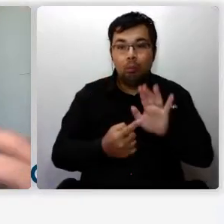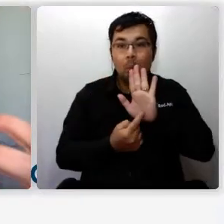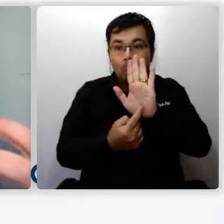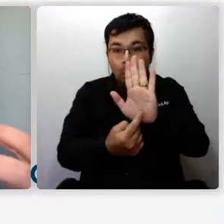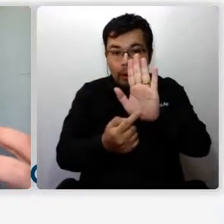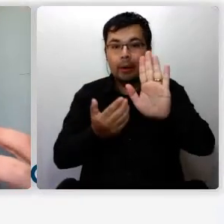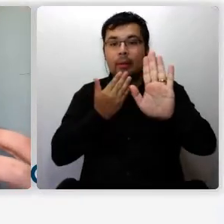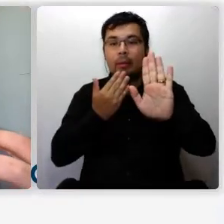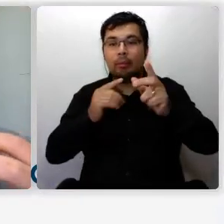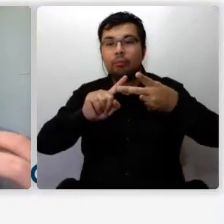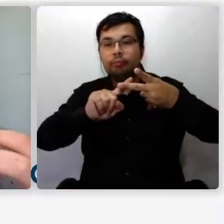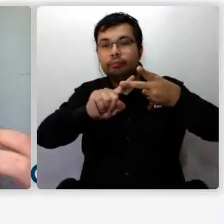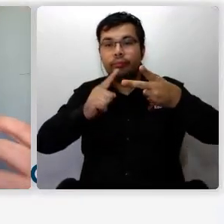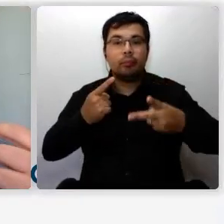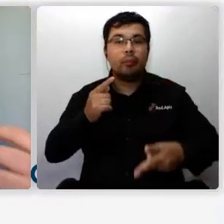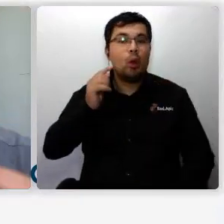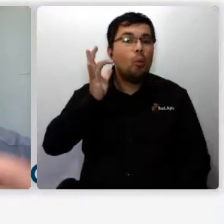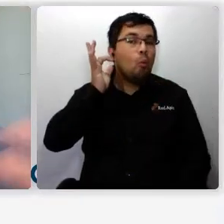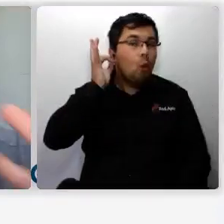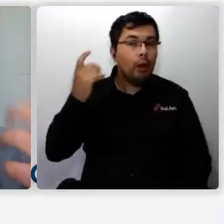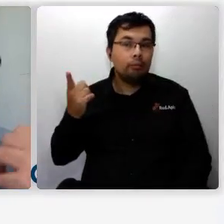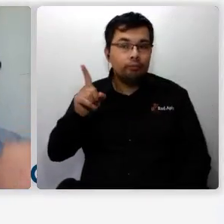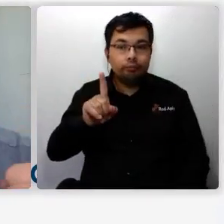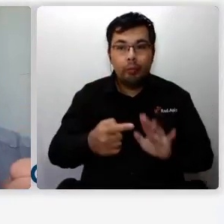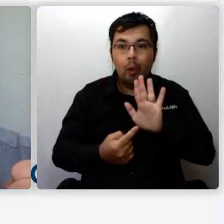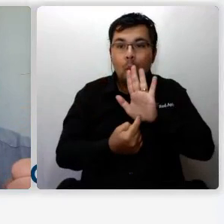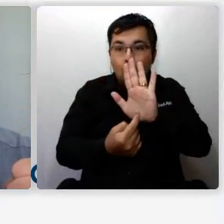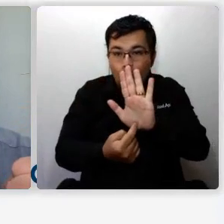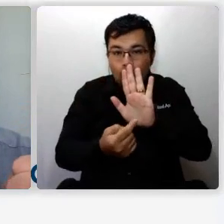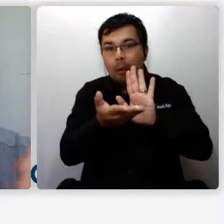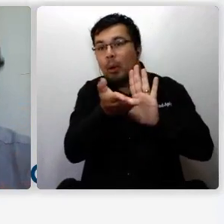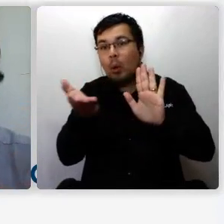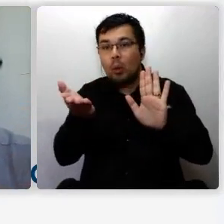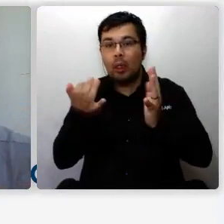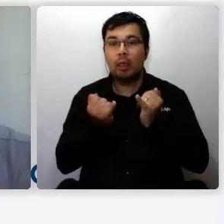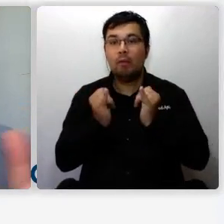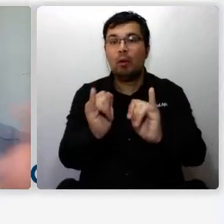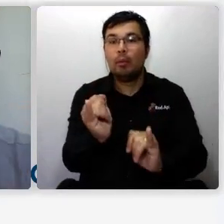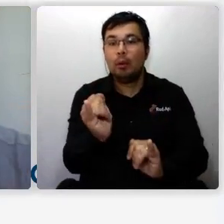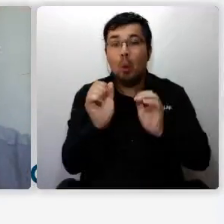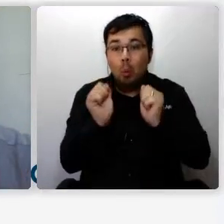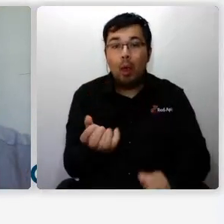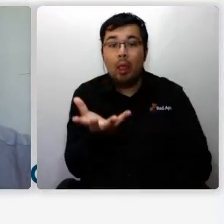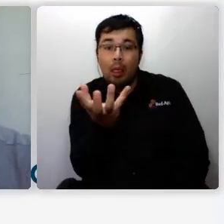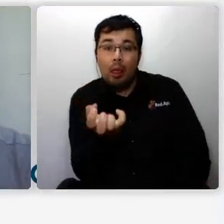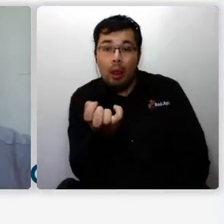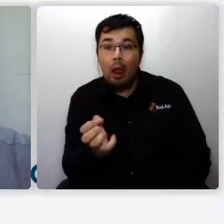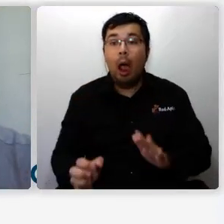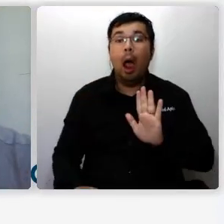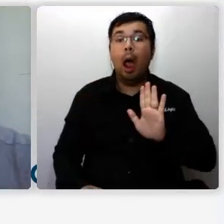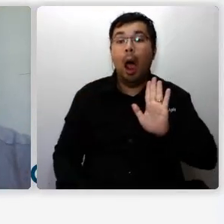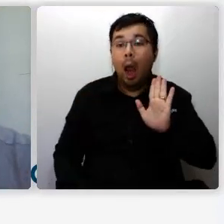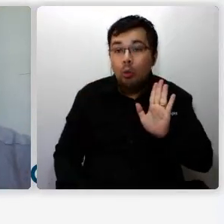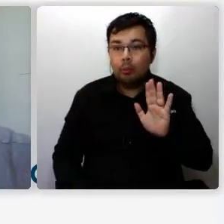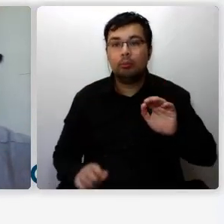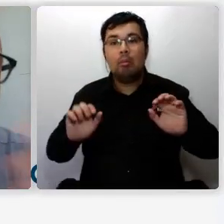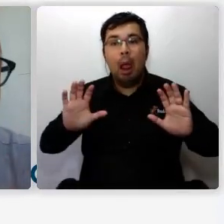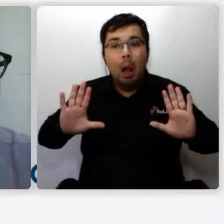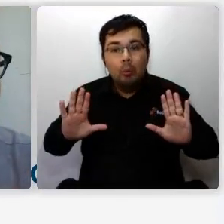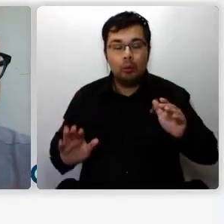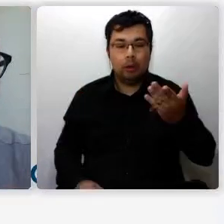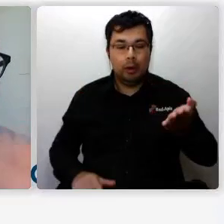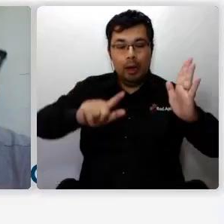y desde esa perspectiva poder tener esa información para que la puedan descargar, quizás complementar con el video que vayan a ver en YouTube y